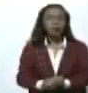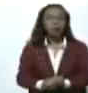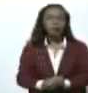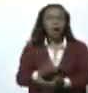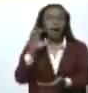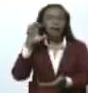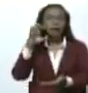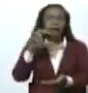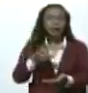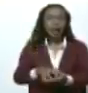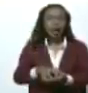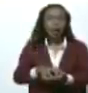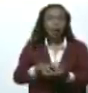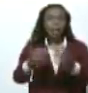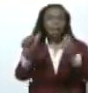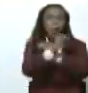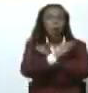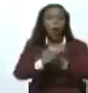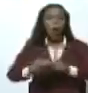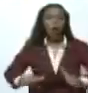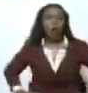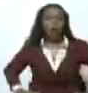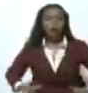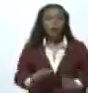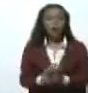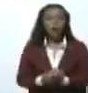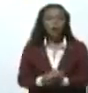Estado Portuguesa